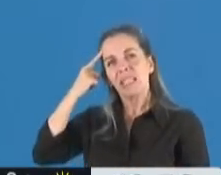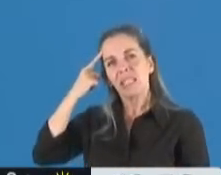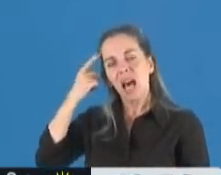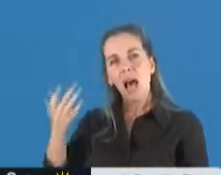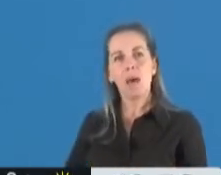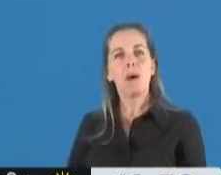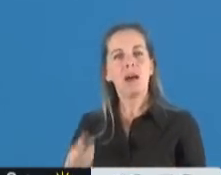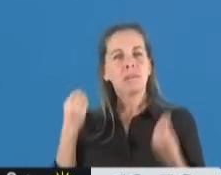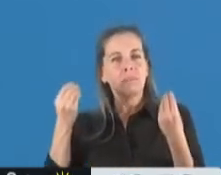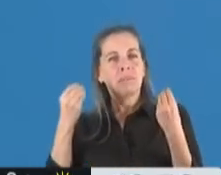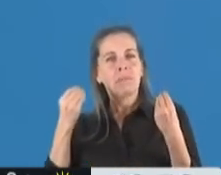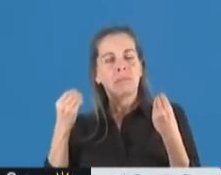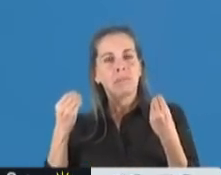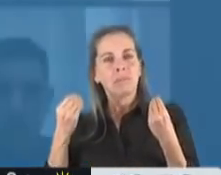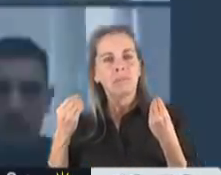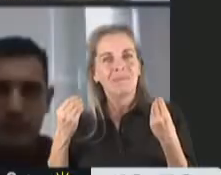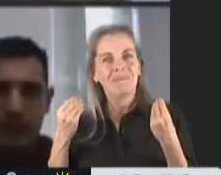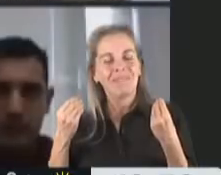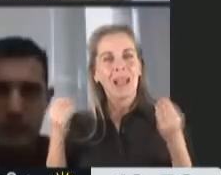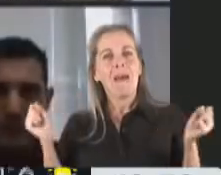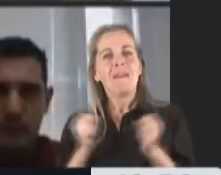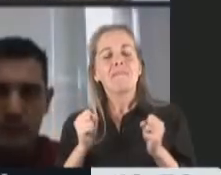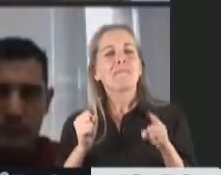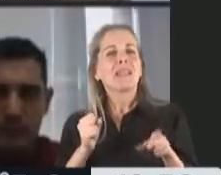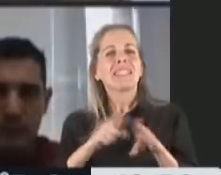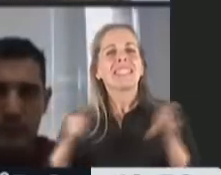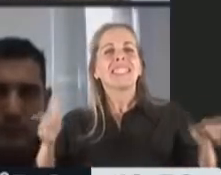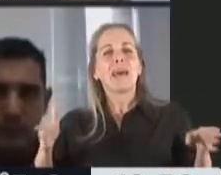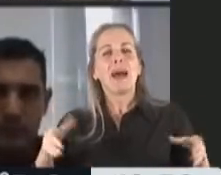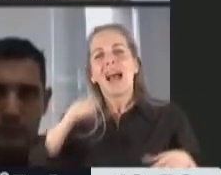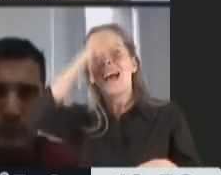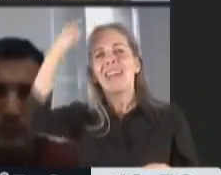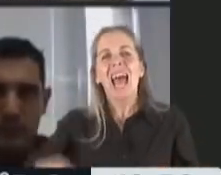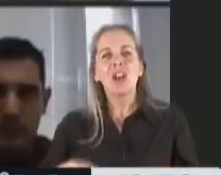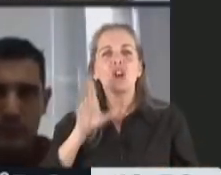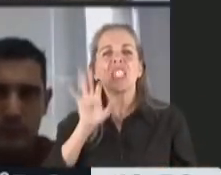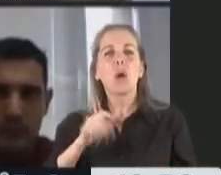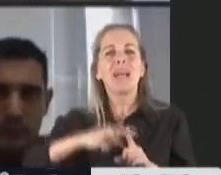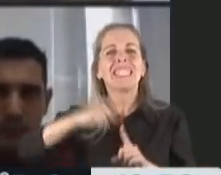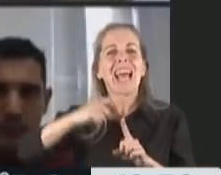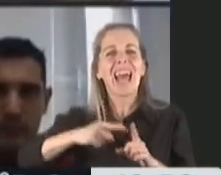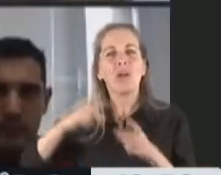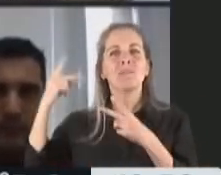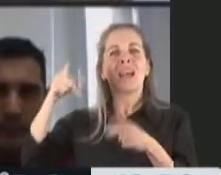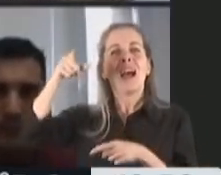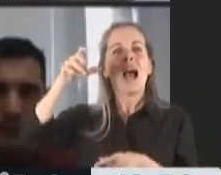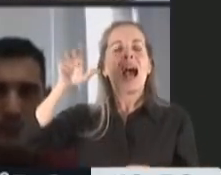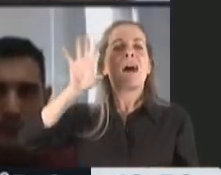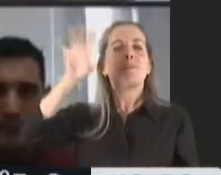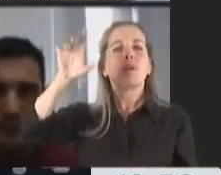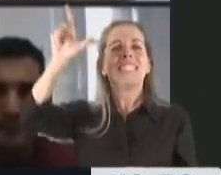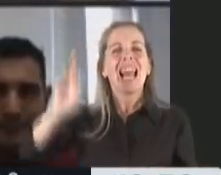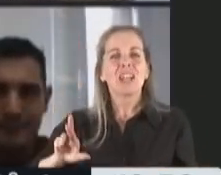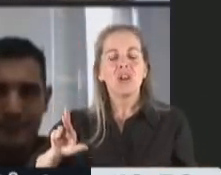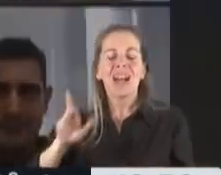qué cosa de loca, esto de venir a pasar las vacaciones con 50 grados de calor. Para un chico de 10 años, además, al mediodía se cortaba todo, porque todos iban a dormir